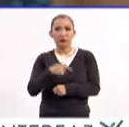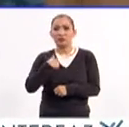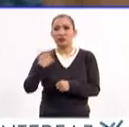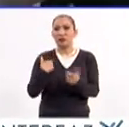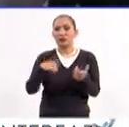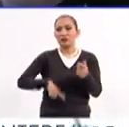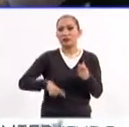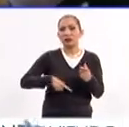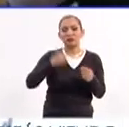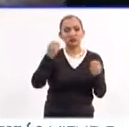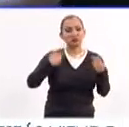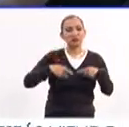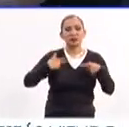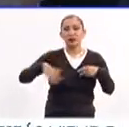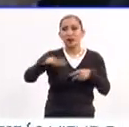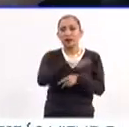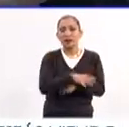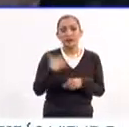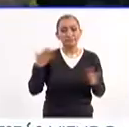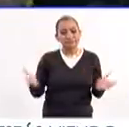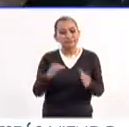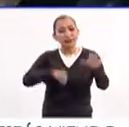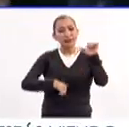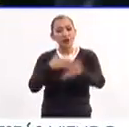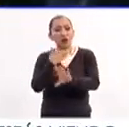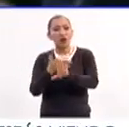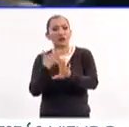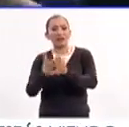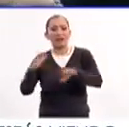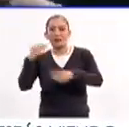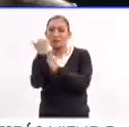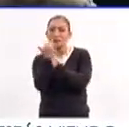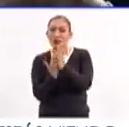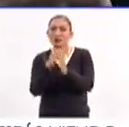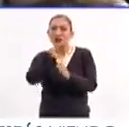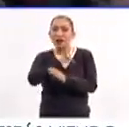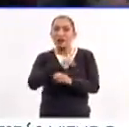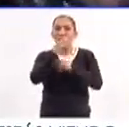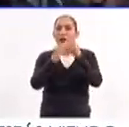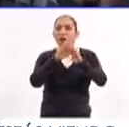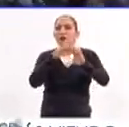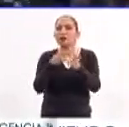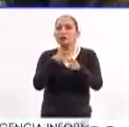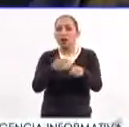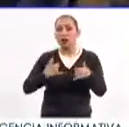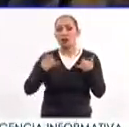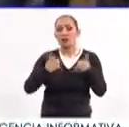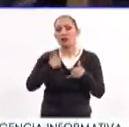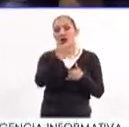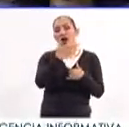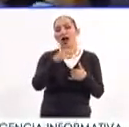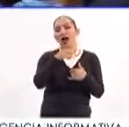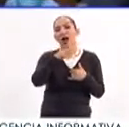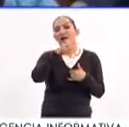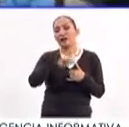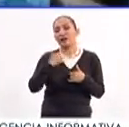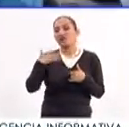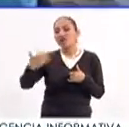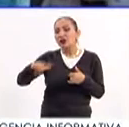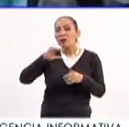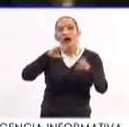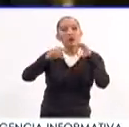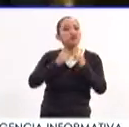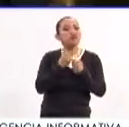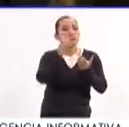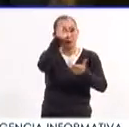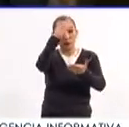every Friday. La urgencia de impulsar acciones contra el calentamiento global mantiene a los jóvenes como Haven buscando un espacio para comunicar